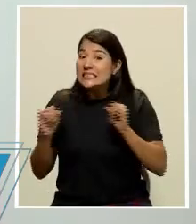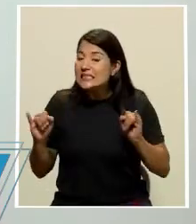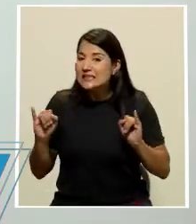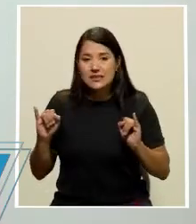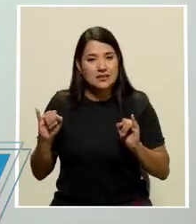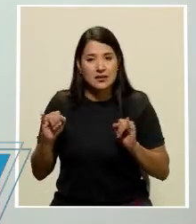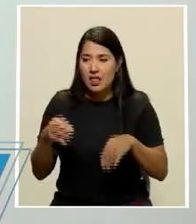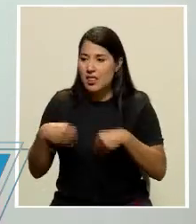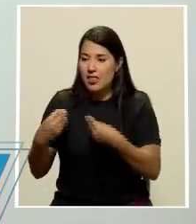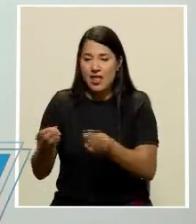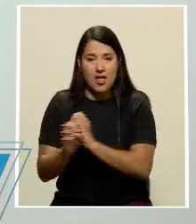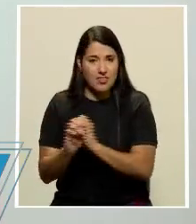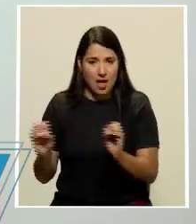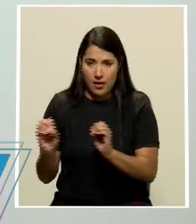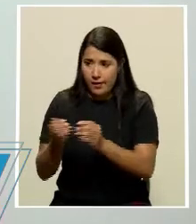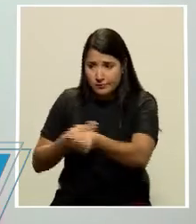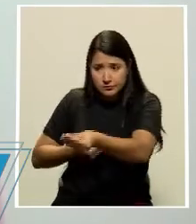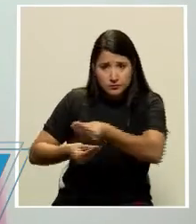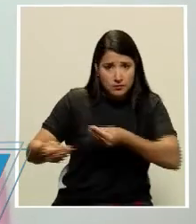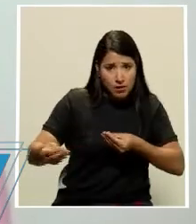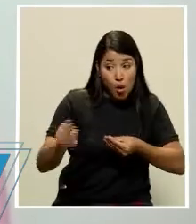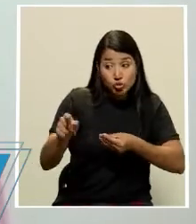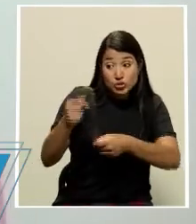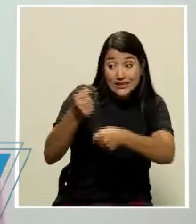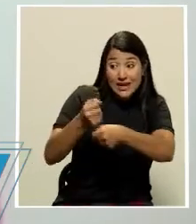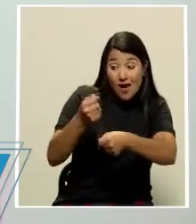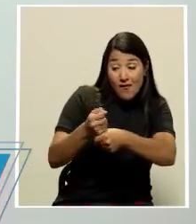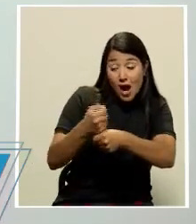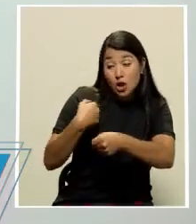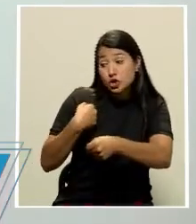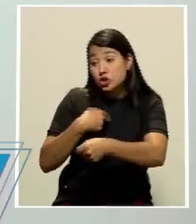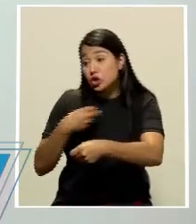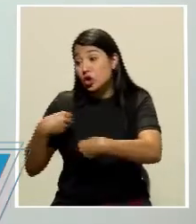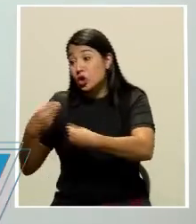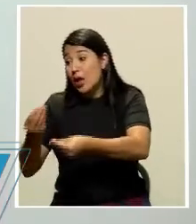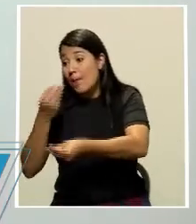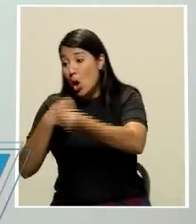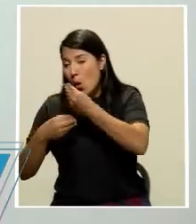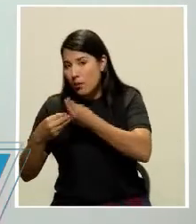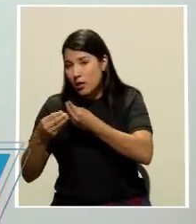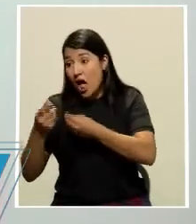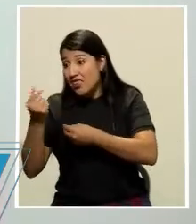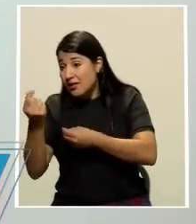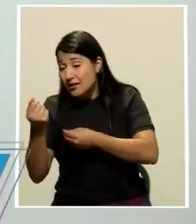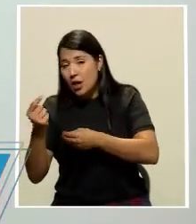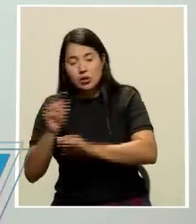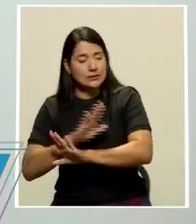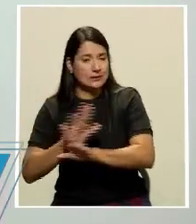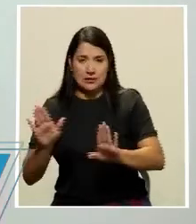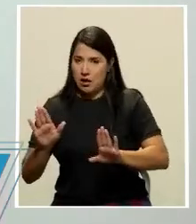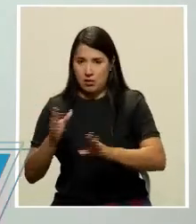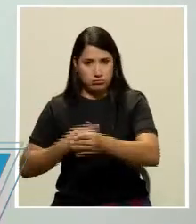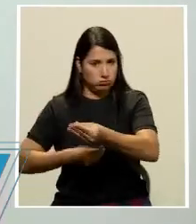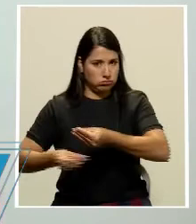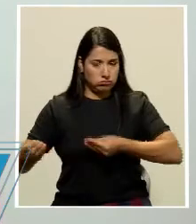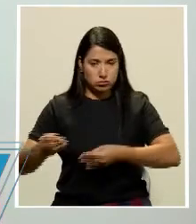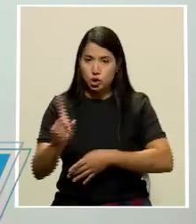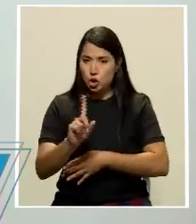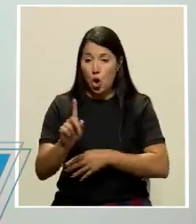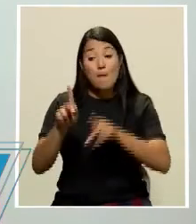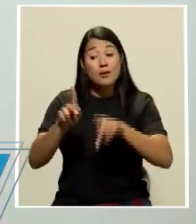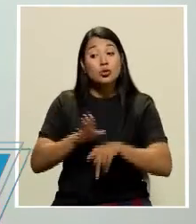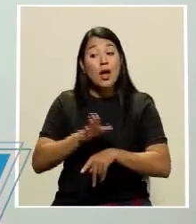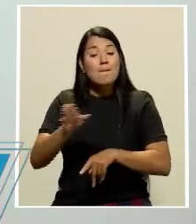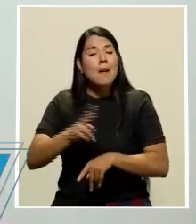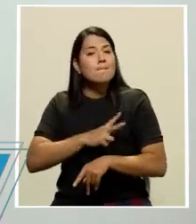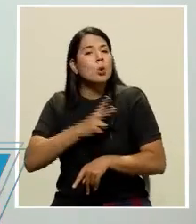cambio nada. Es decir, de manera voluntaria, sin recibir ni dinero ni productos del banco,